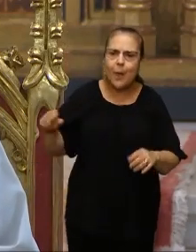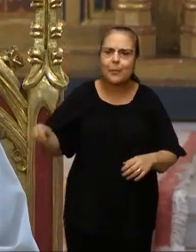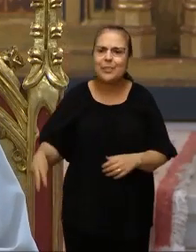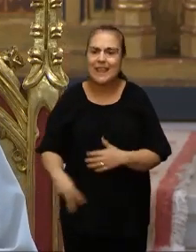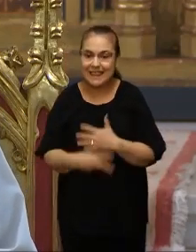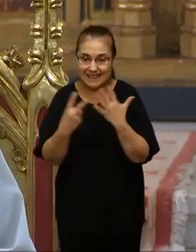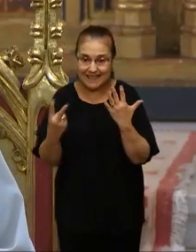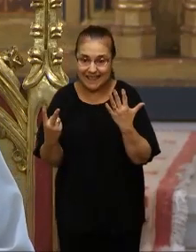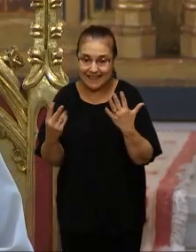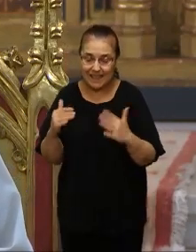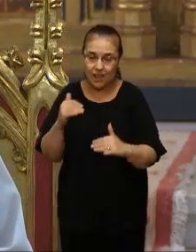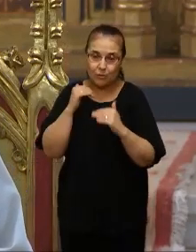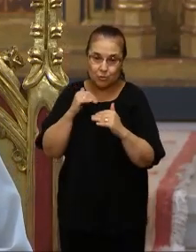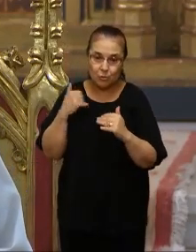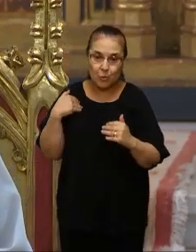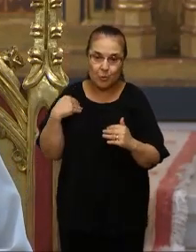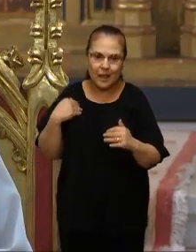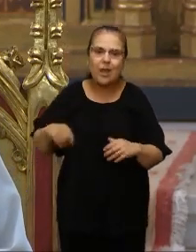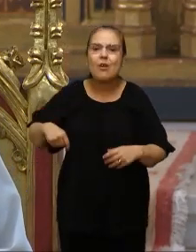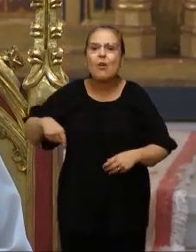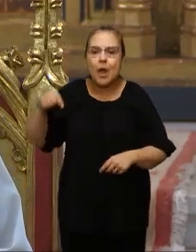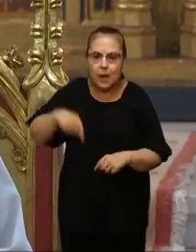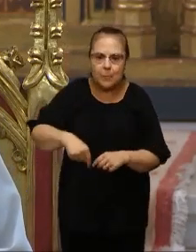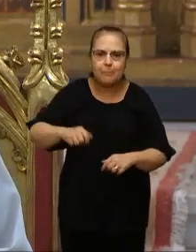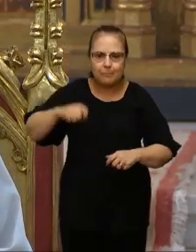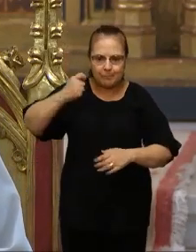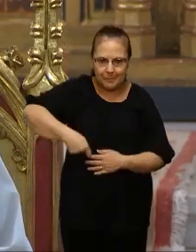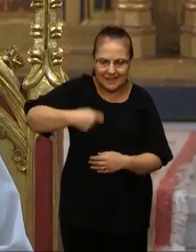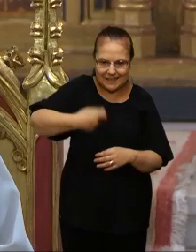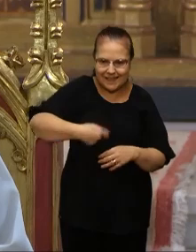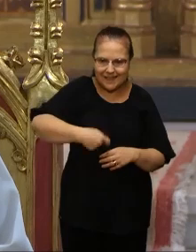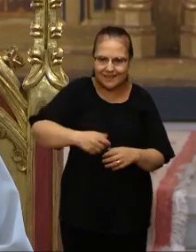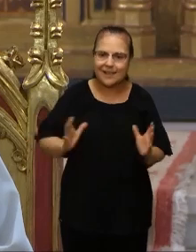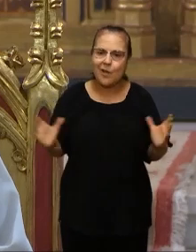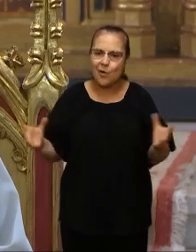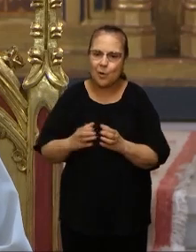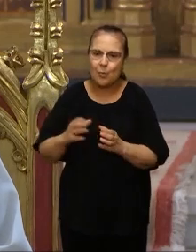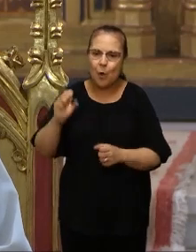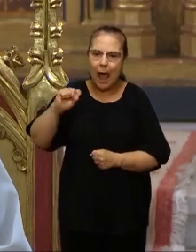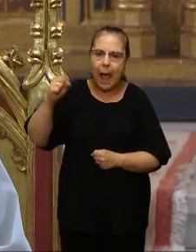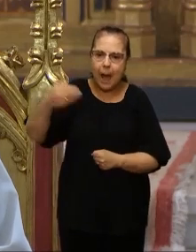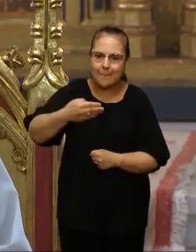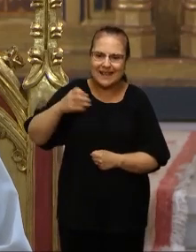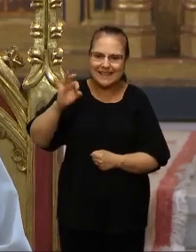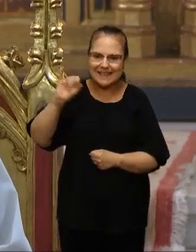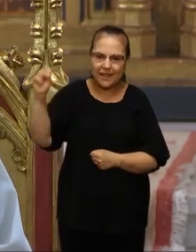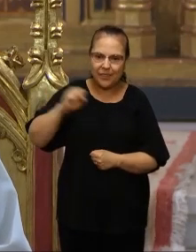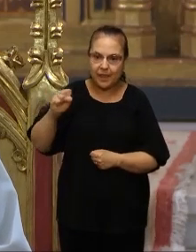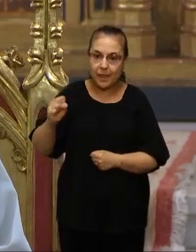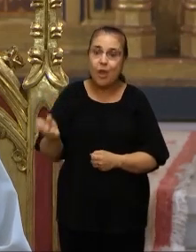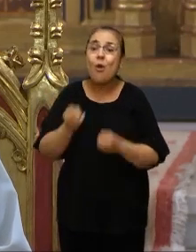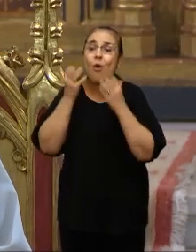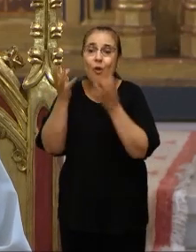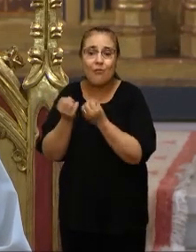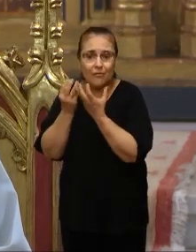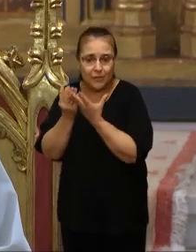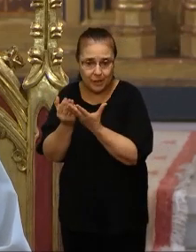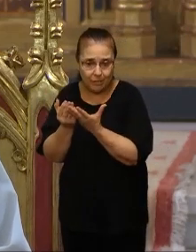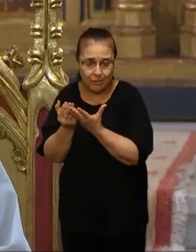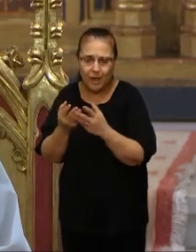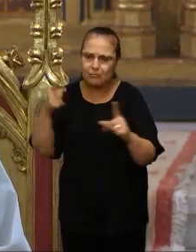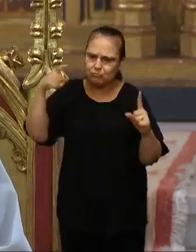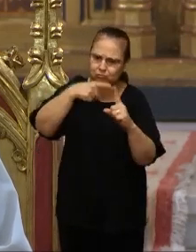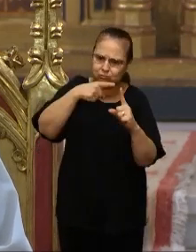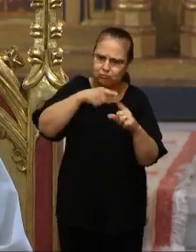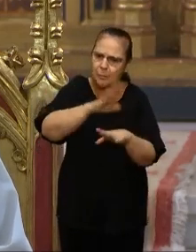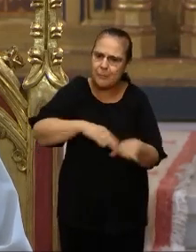20 horas, don José Luis Restán, presidente del Grupo ADSIDE, pronunciará la conferencia Retos para la Propuesta